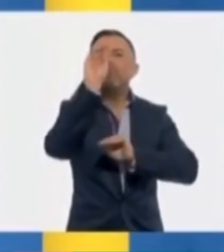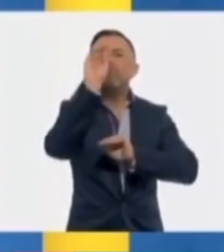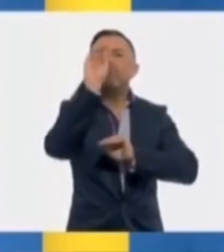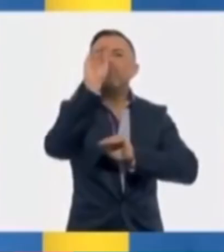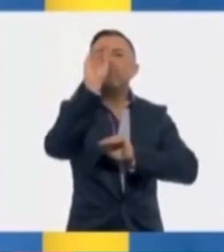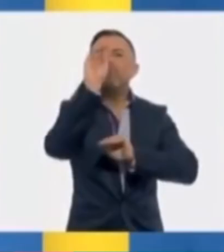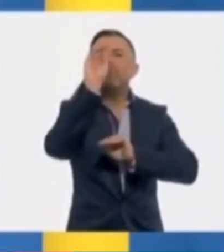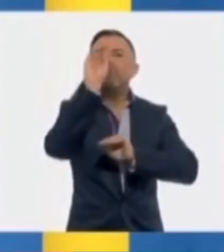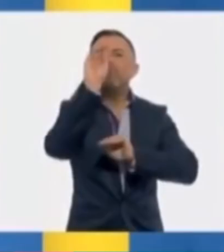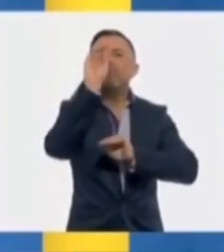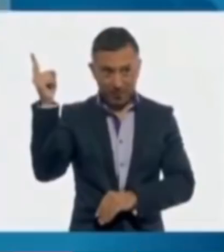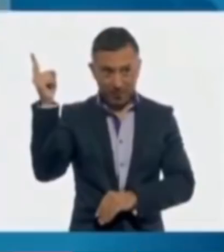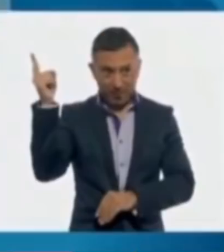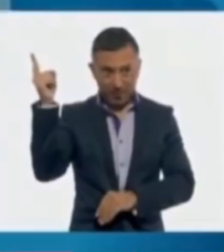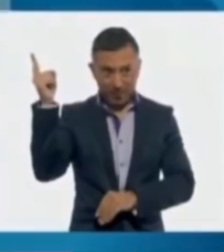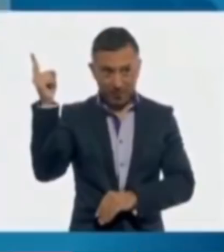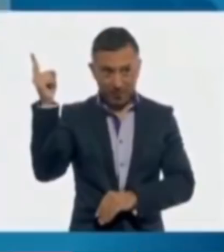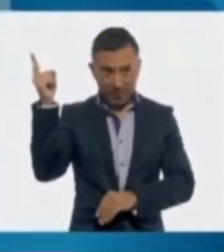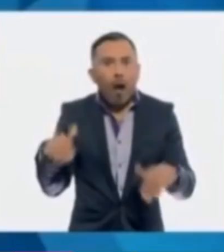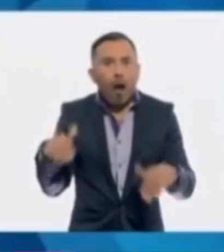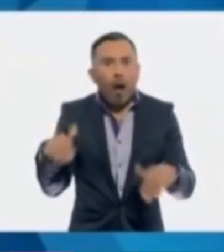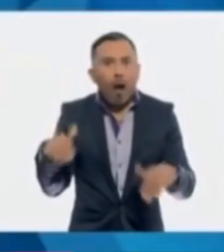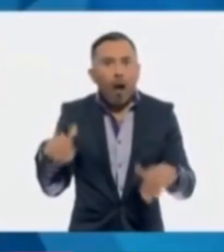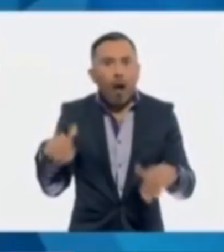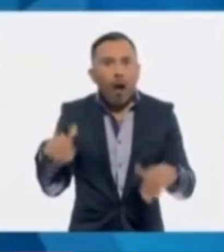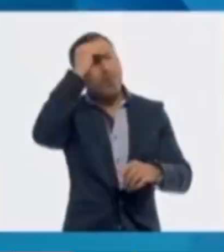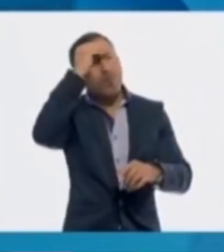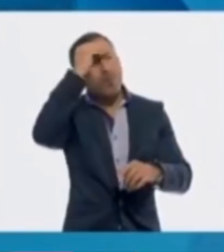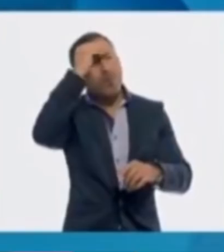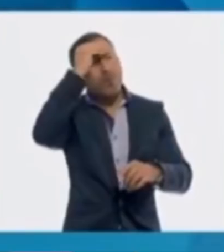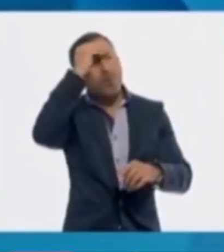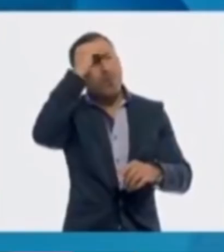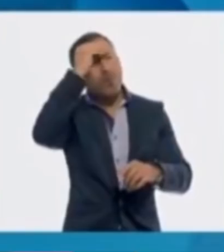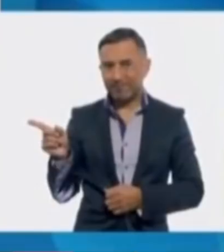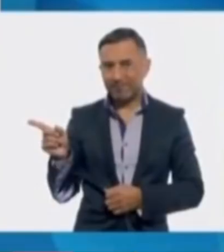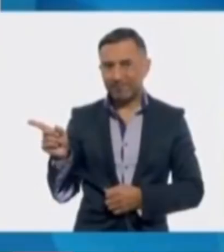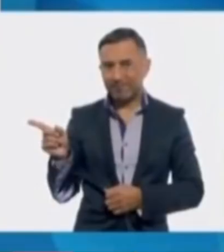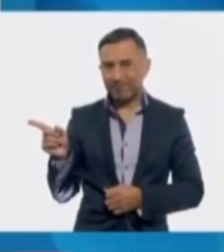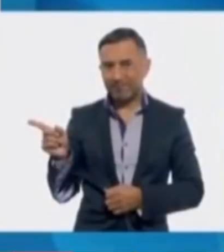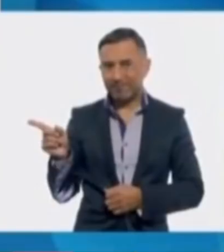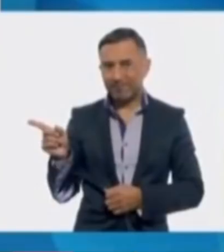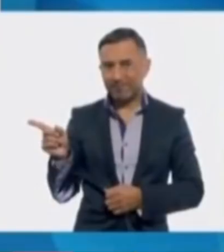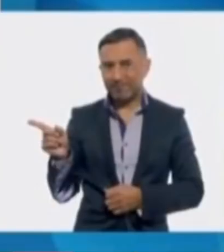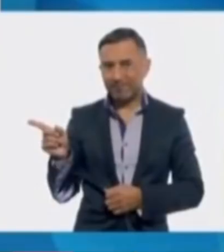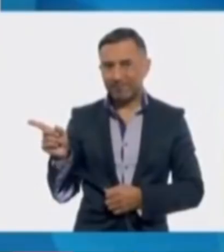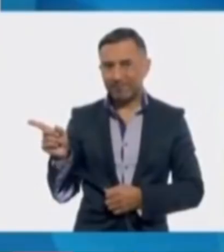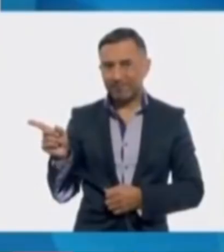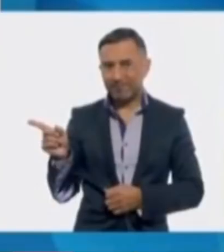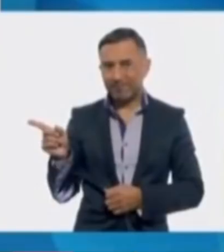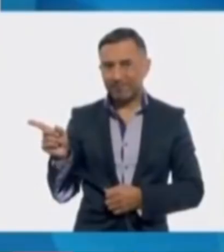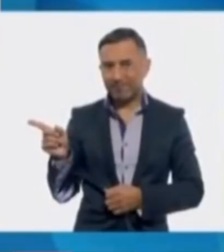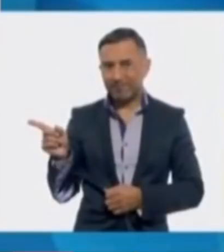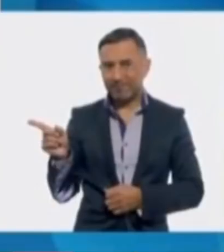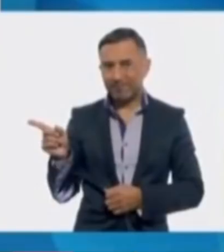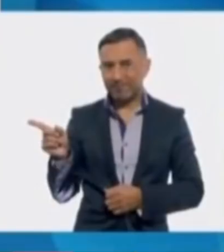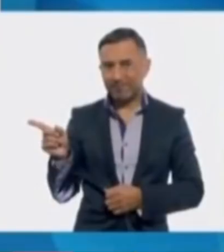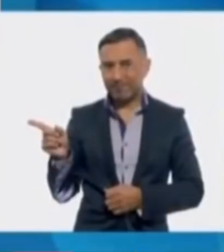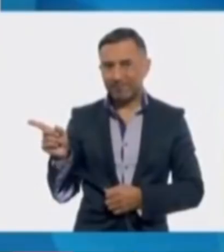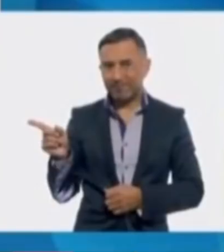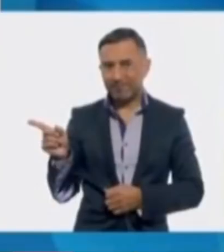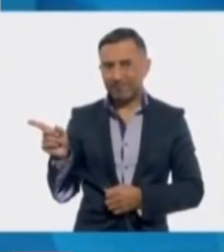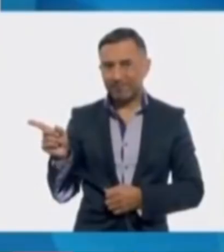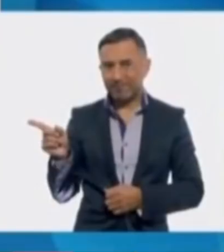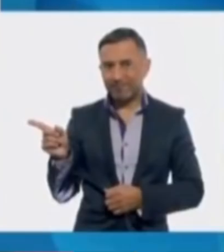diferentes colores. Estos son algunos vitrales. José Pablo quiere que sus vitrales queden así y quiere que le ayudemos con los